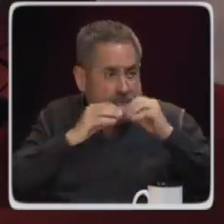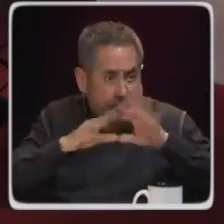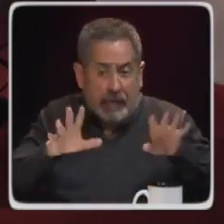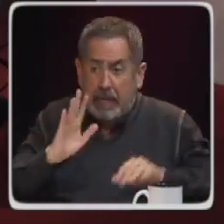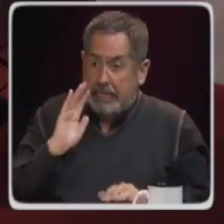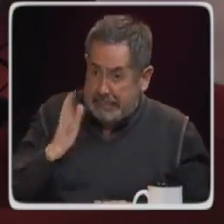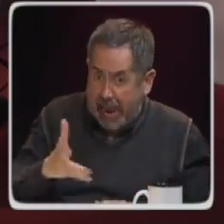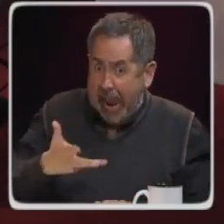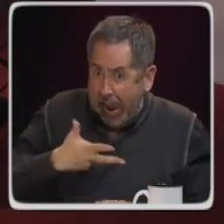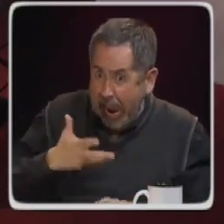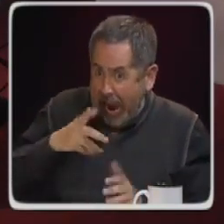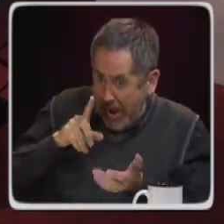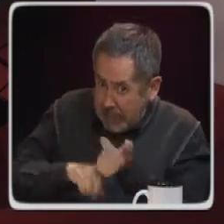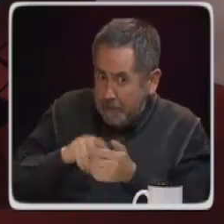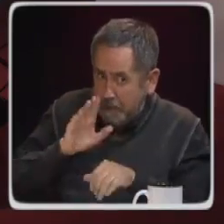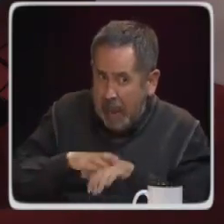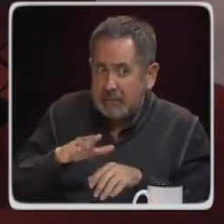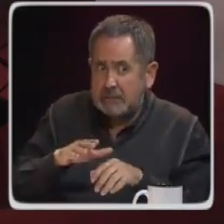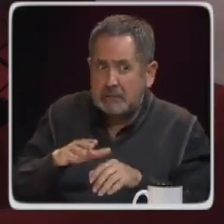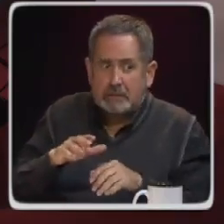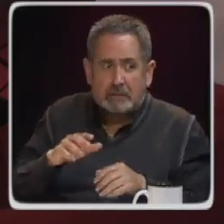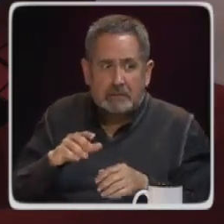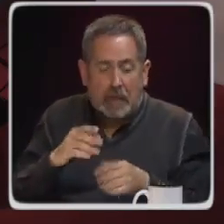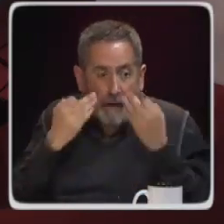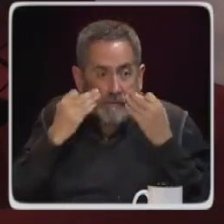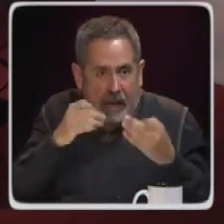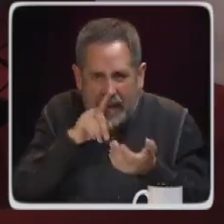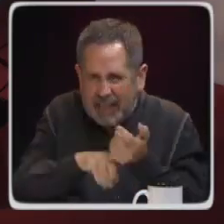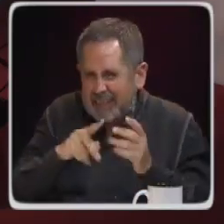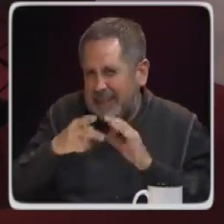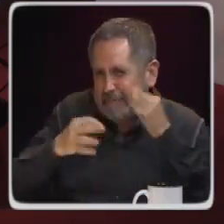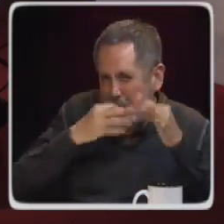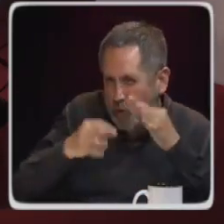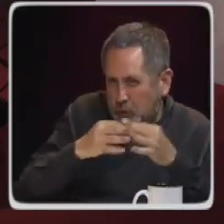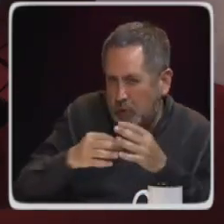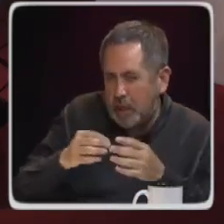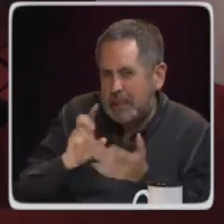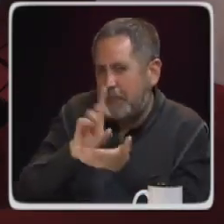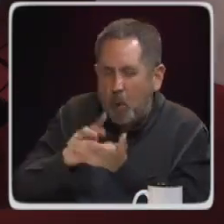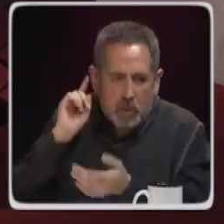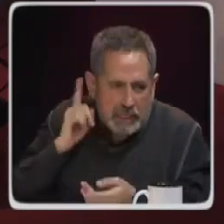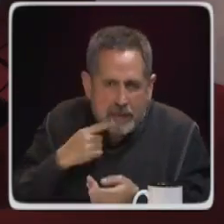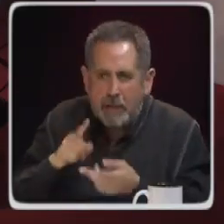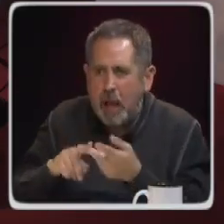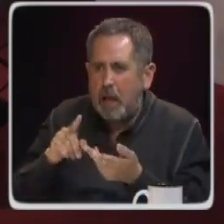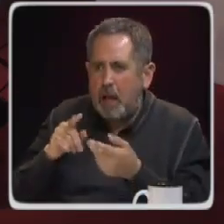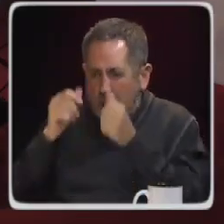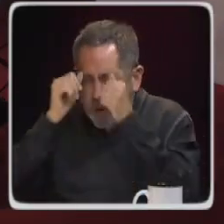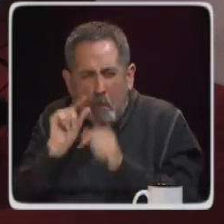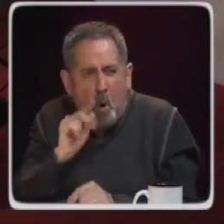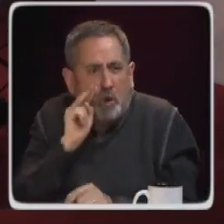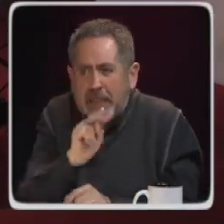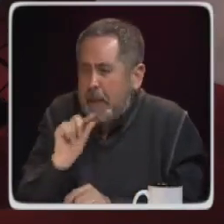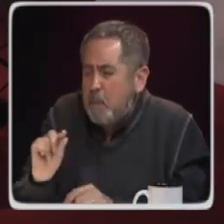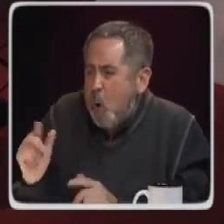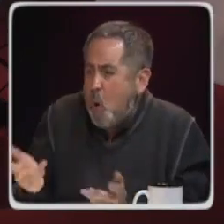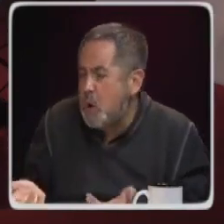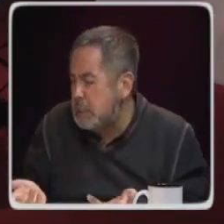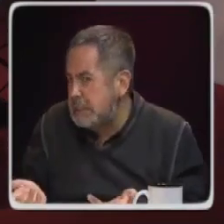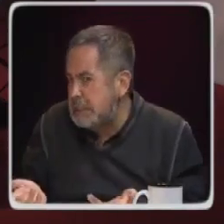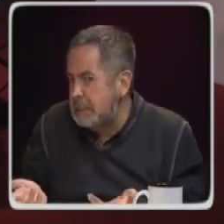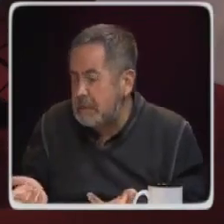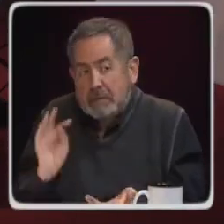partida pasada, pues sí vimos una gran cantidad de dinero que no tenía destinatario. A ver, perdón, ya tenemos a los adultos mayores de tal